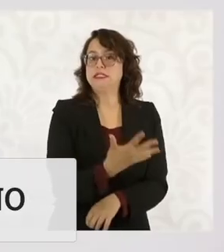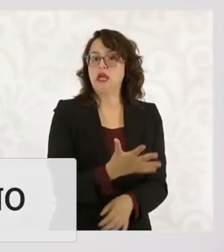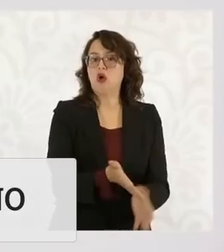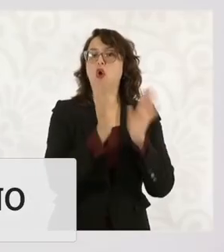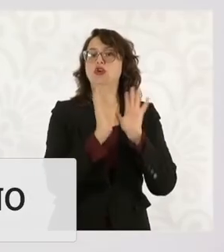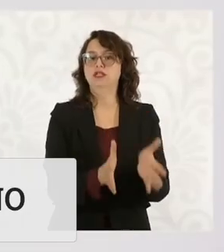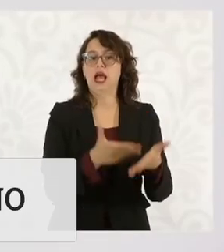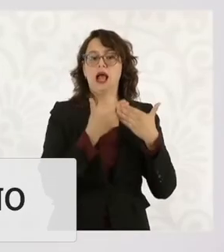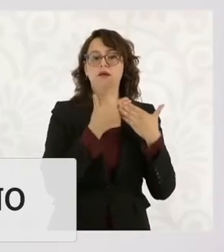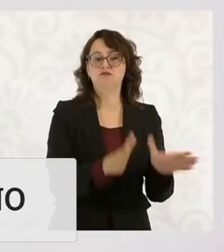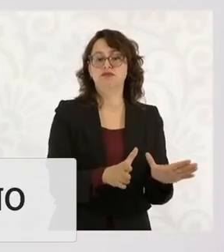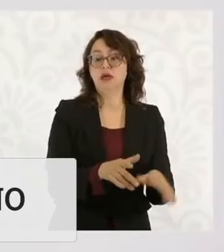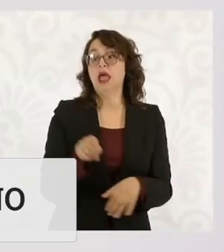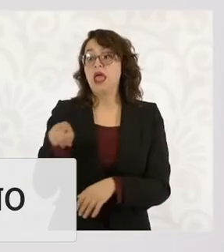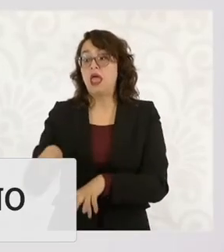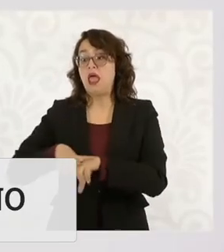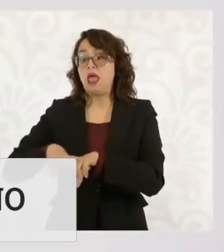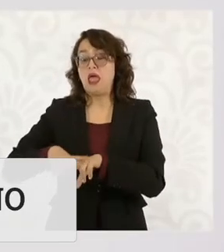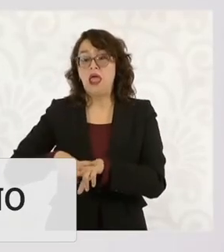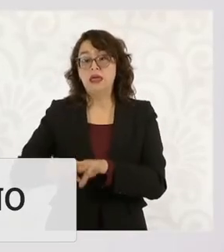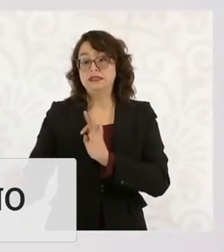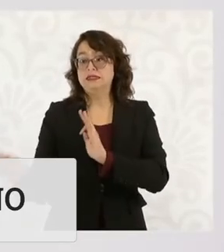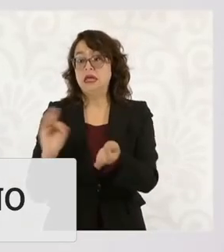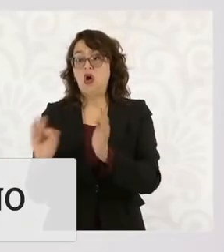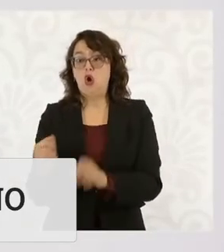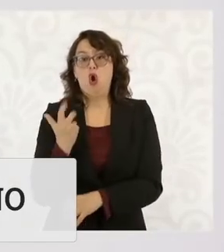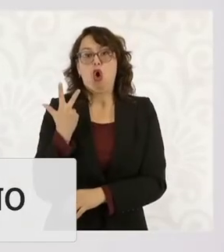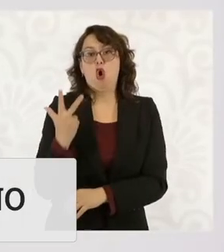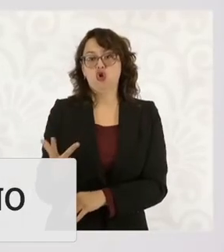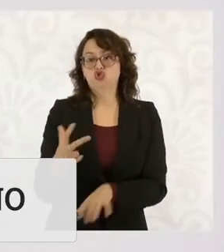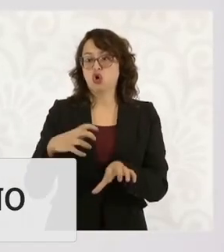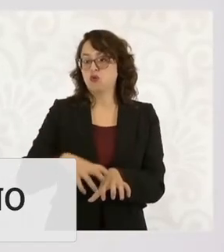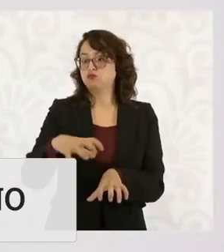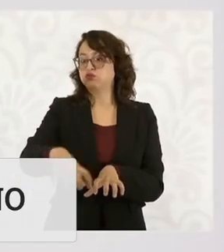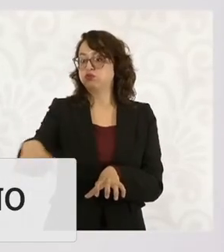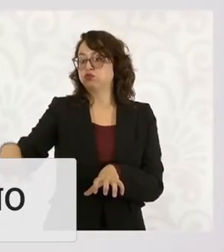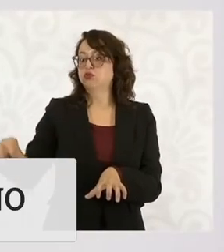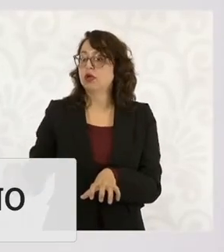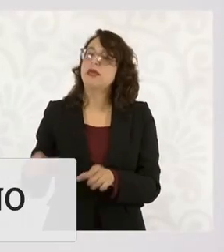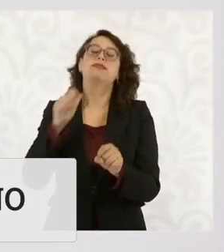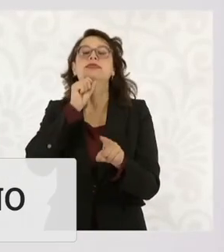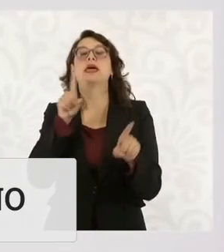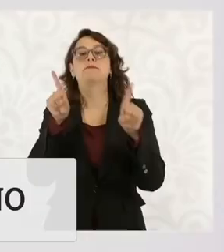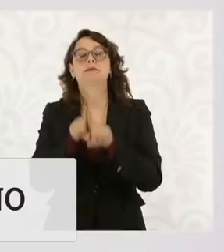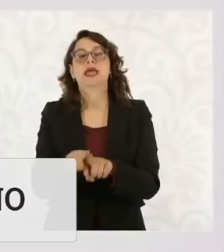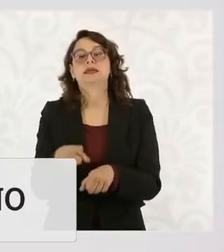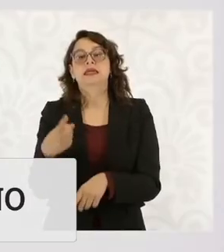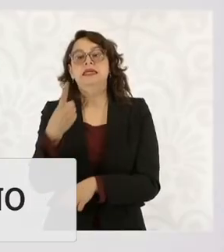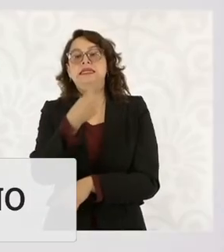8 del corredor interoceánico, así como 18 de los 100 nuevos parques industriales que